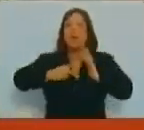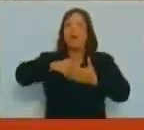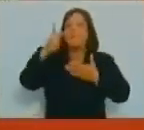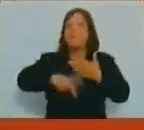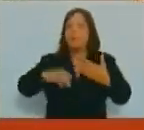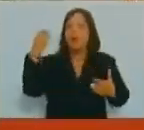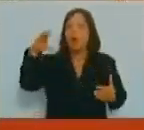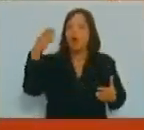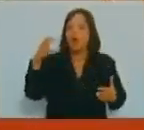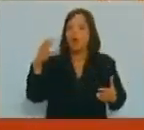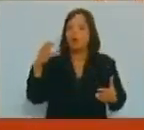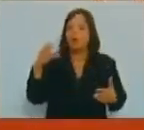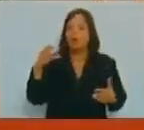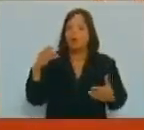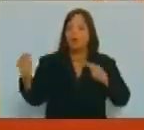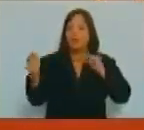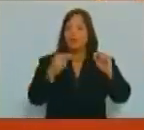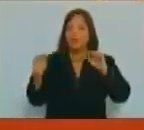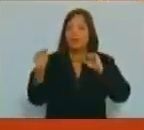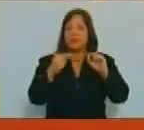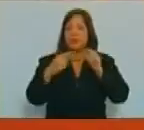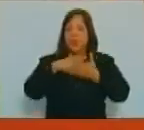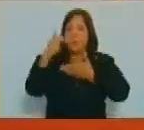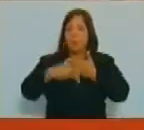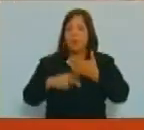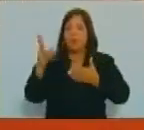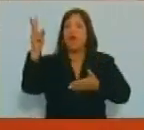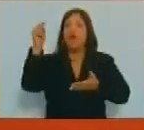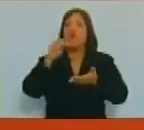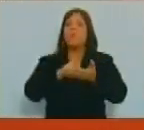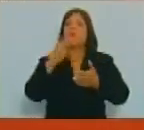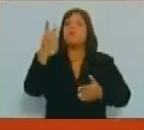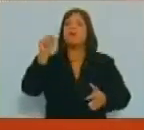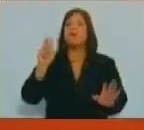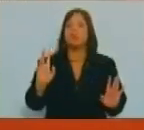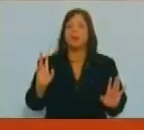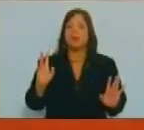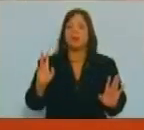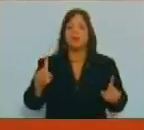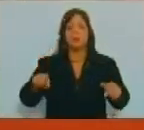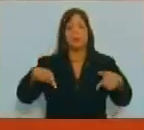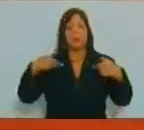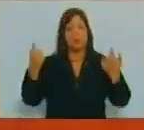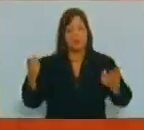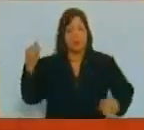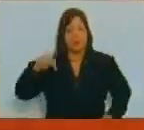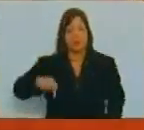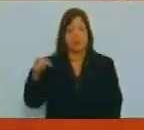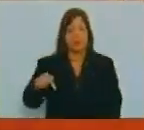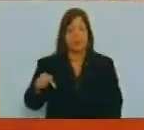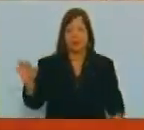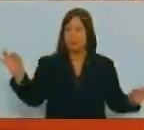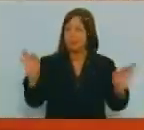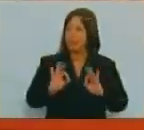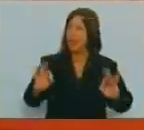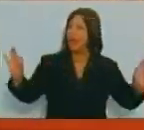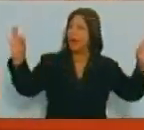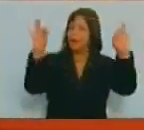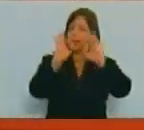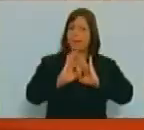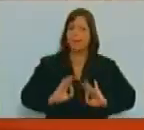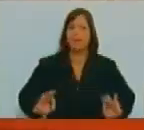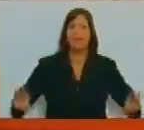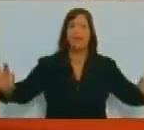hicieron ese discutieron ese plan andés 2020 luego aquí nadie compatriotas